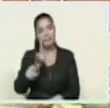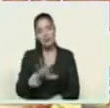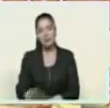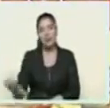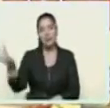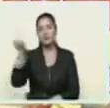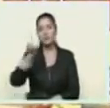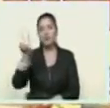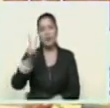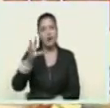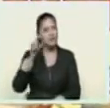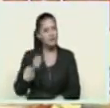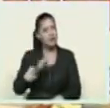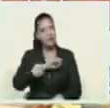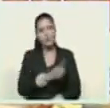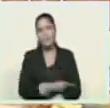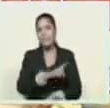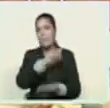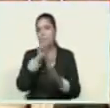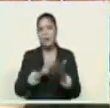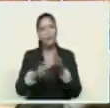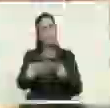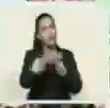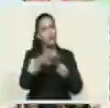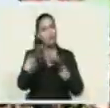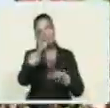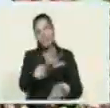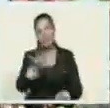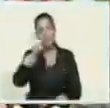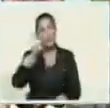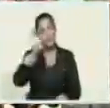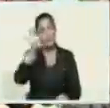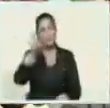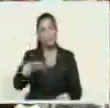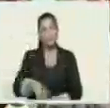madrid sitio de la patria